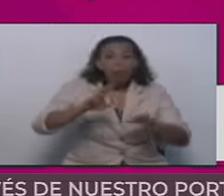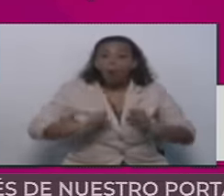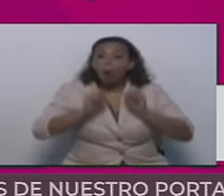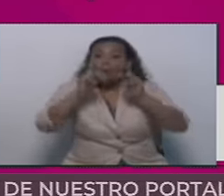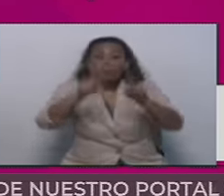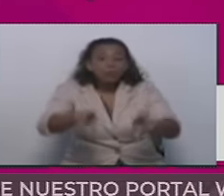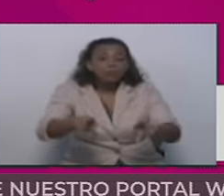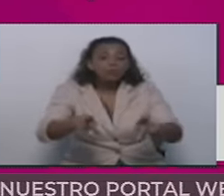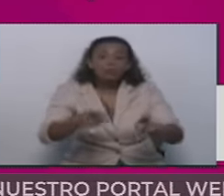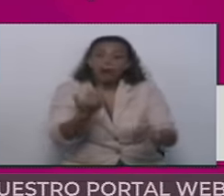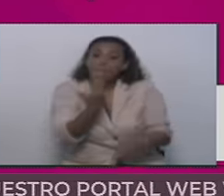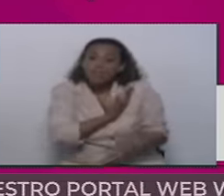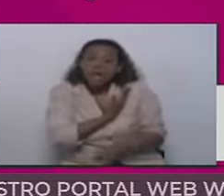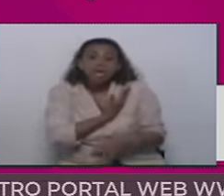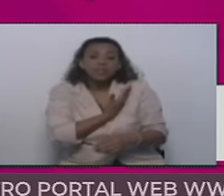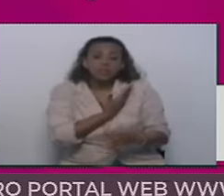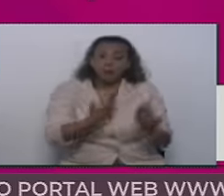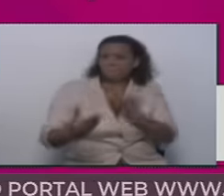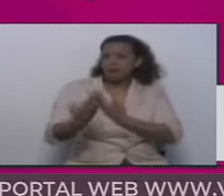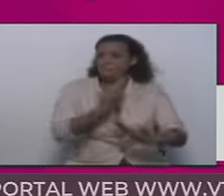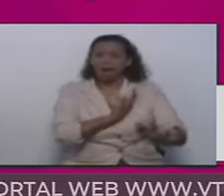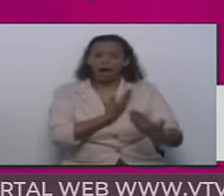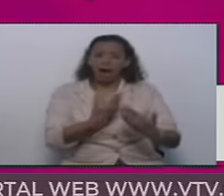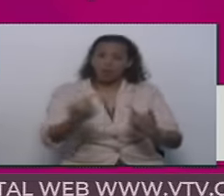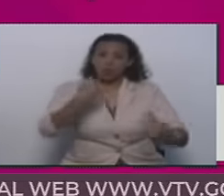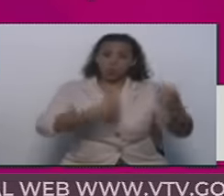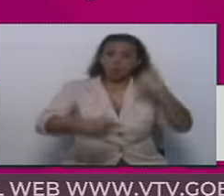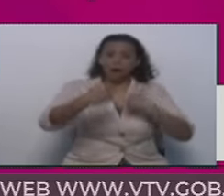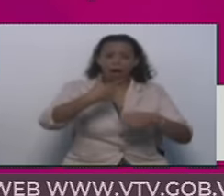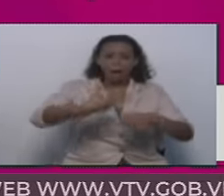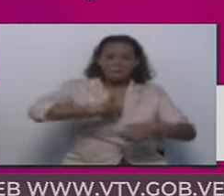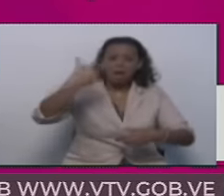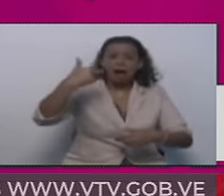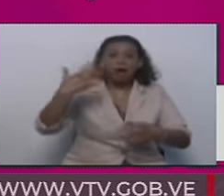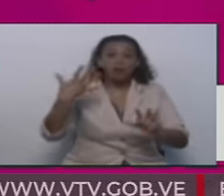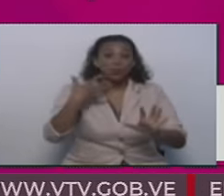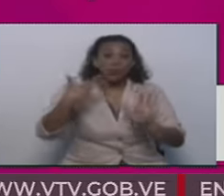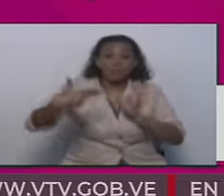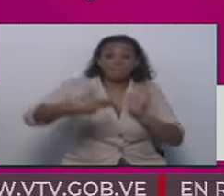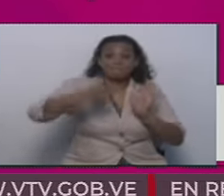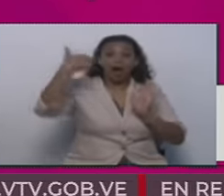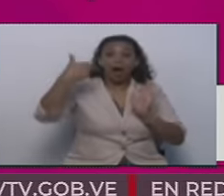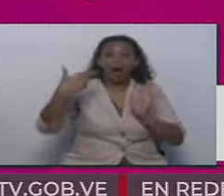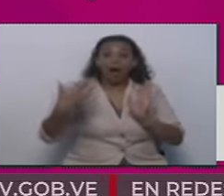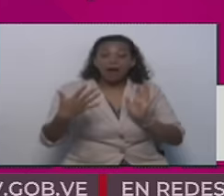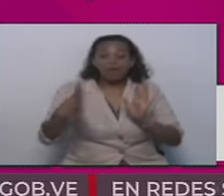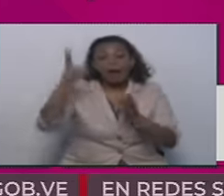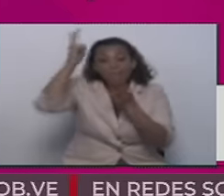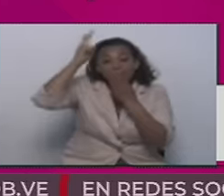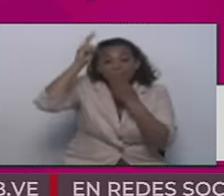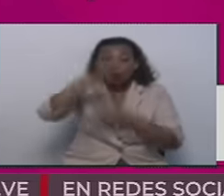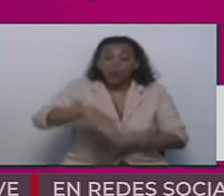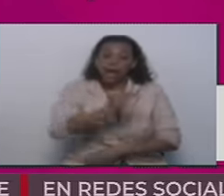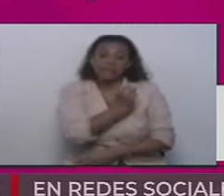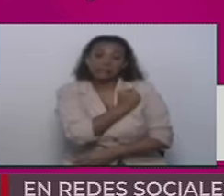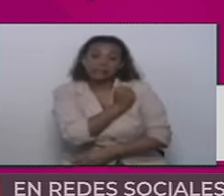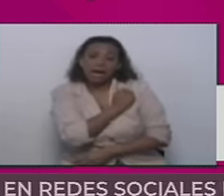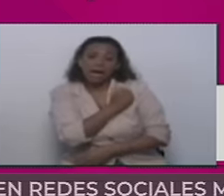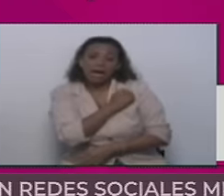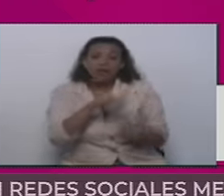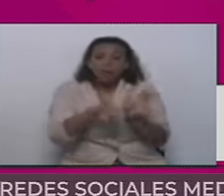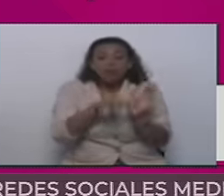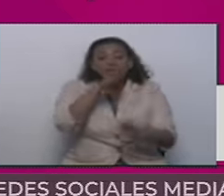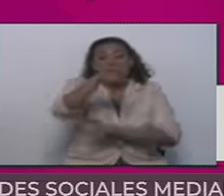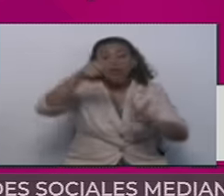oportunidades víctima de varios ataques, perdigones. Una vez le dispararon en la Plaza del Indio de Chacao, se fue al